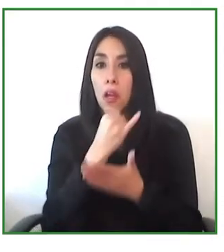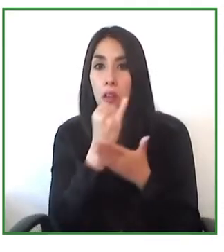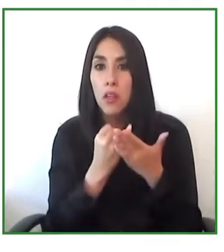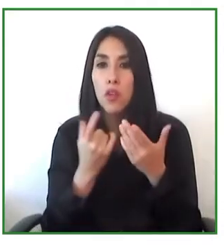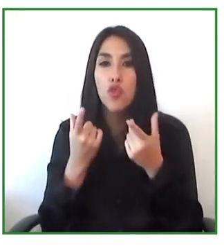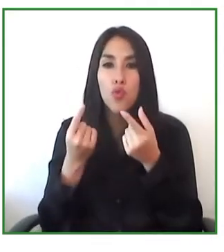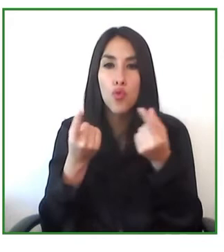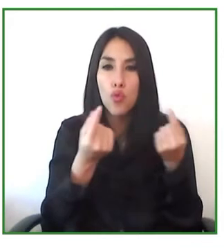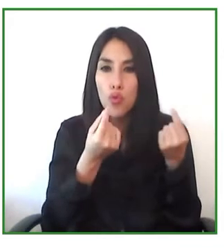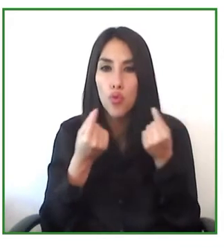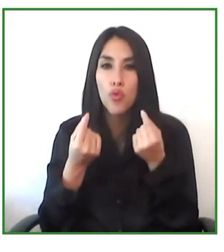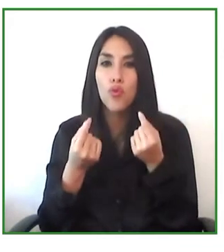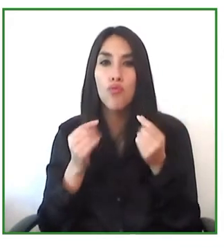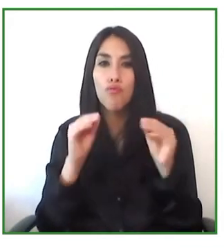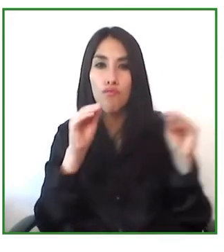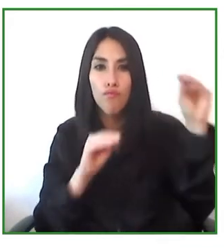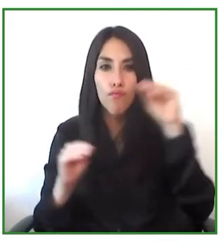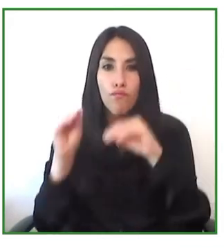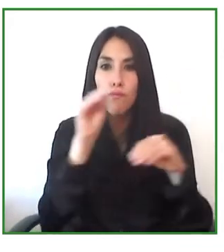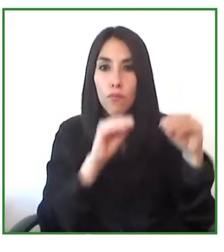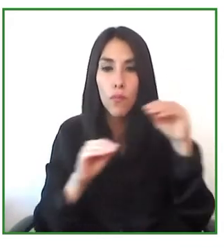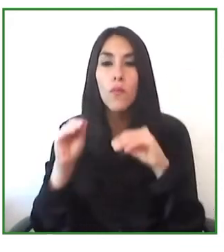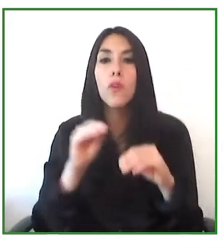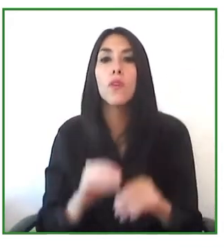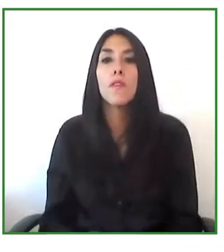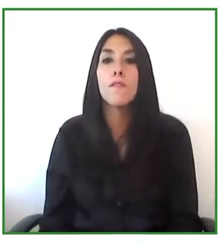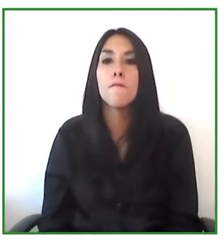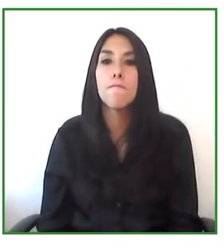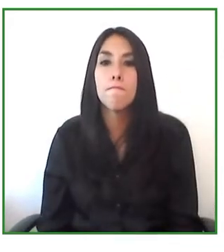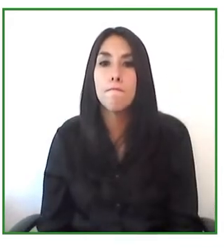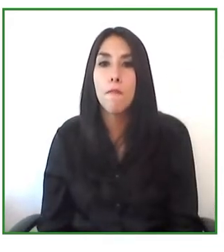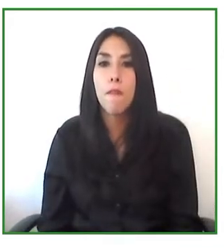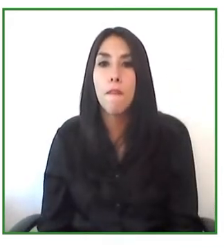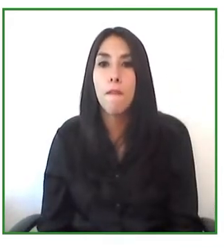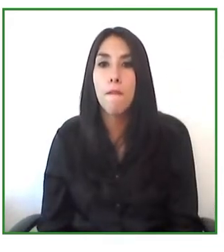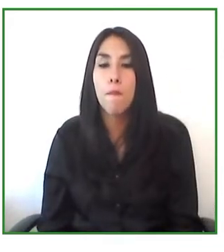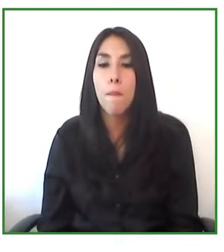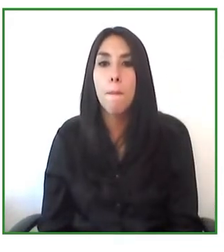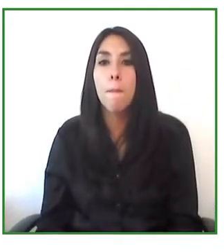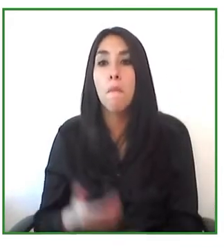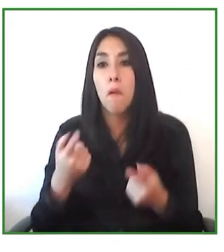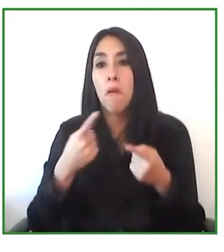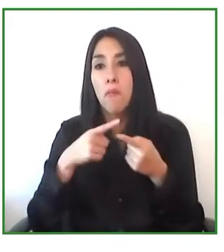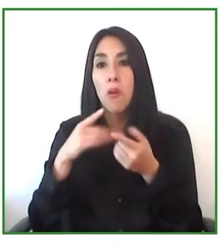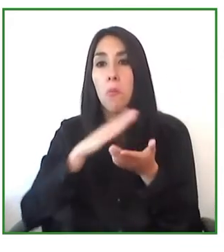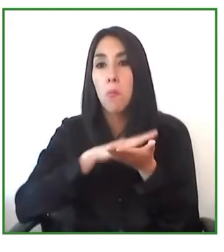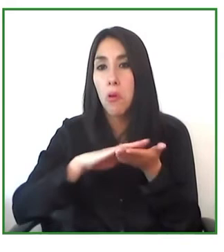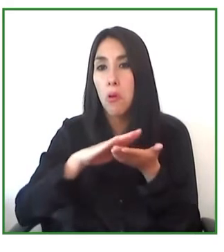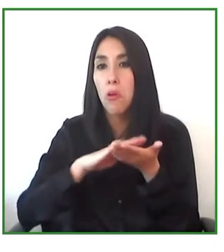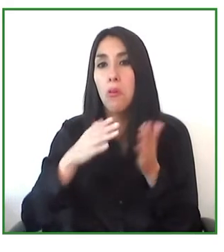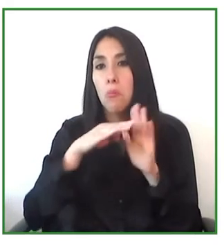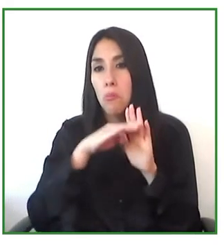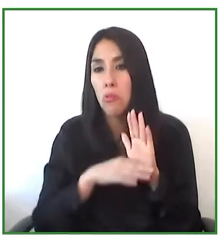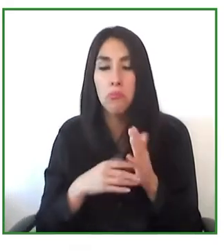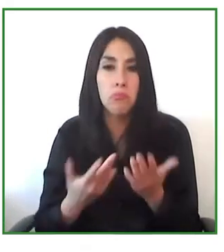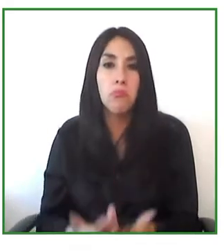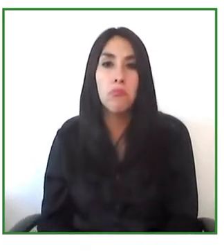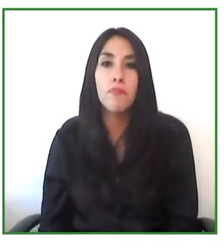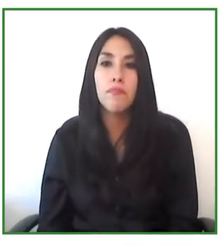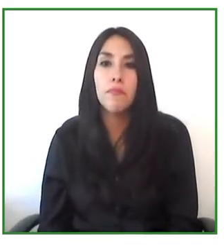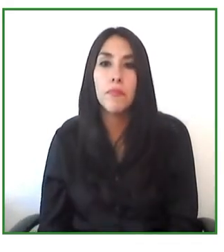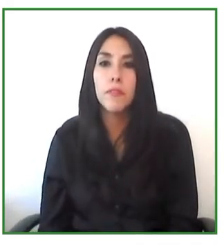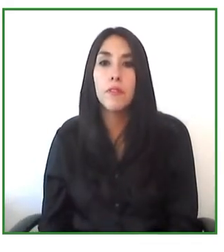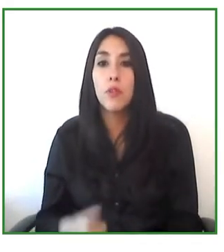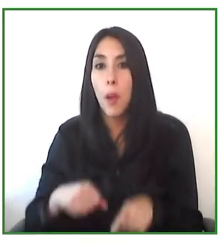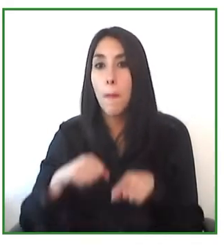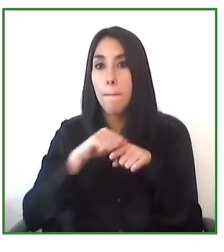de desarrollar un montón de ideas que quieren poner en práctica. Pero de todas maneras yo creo, Ingrid, que quien nos puede